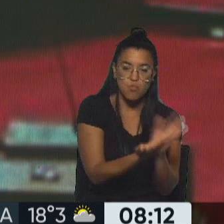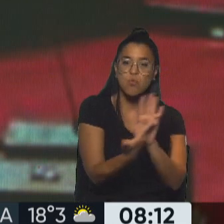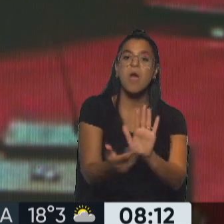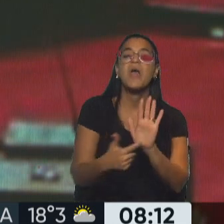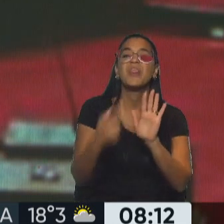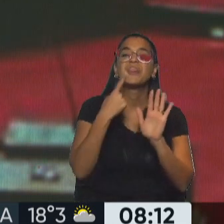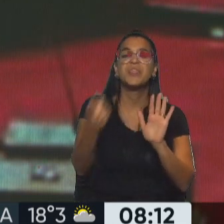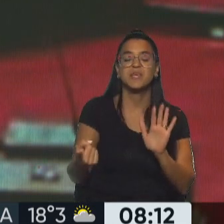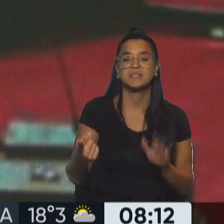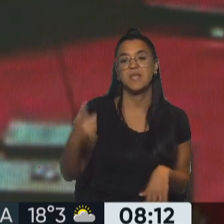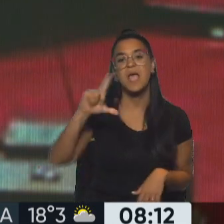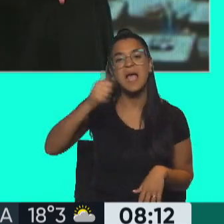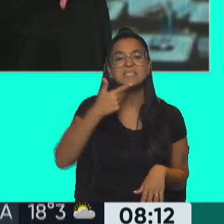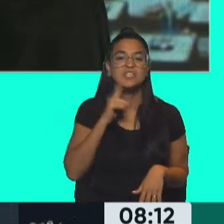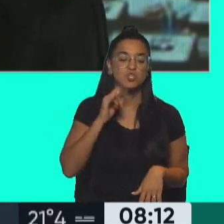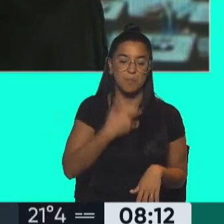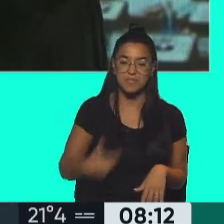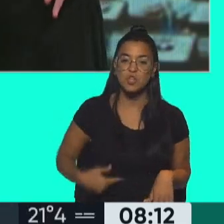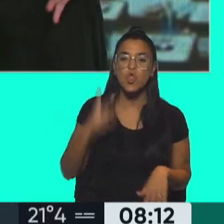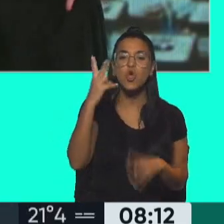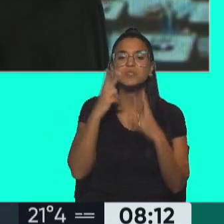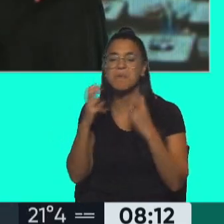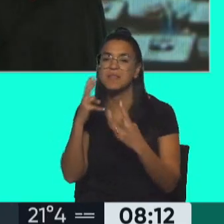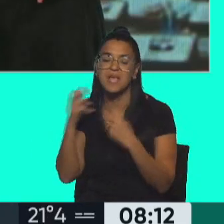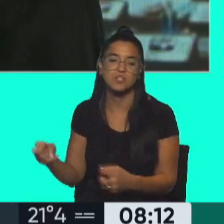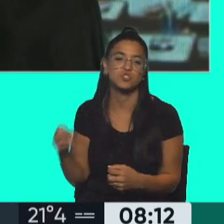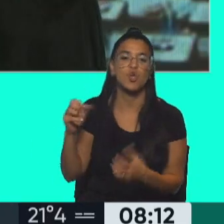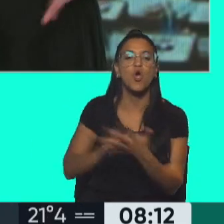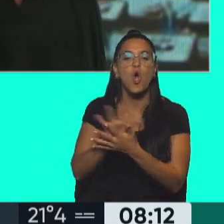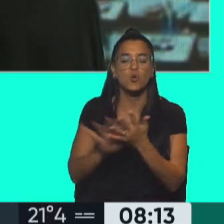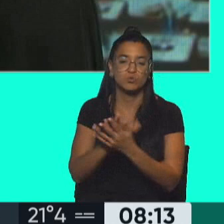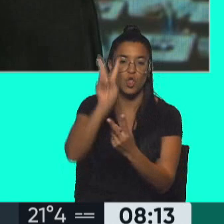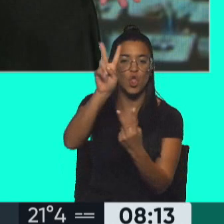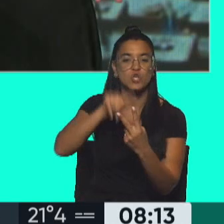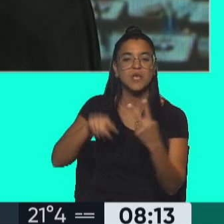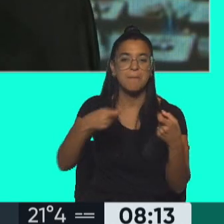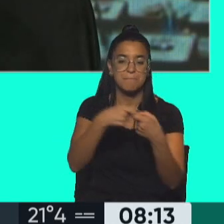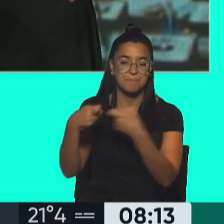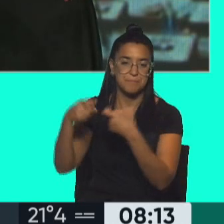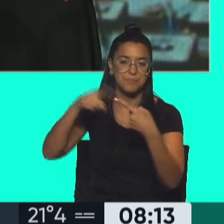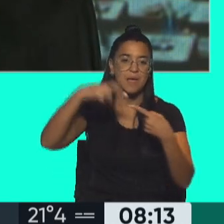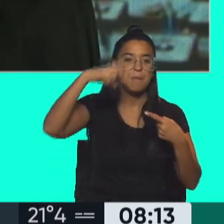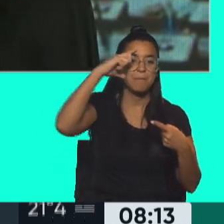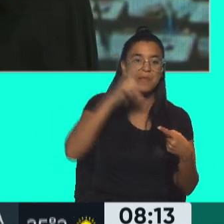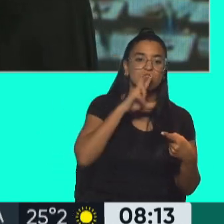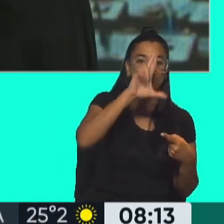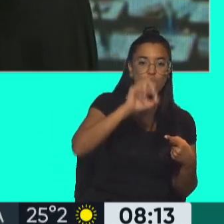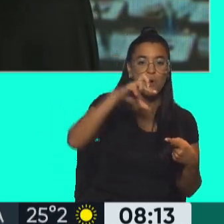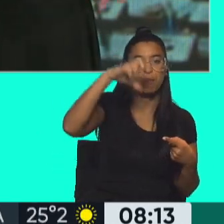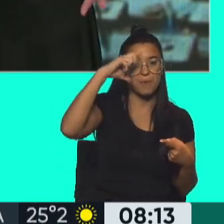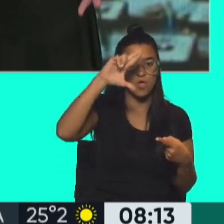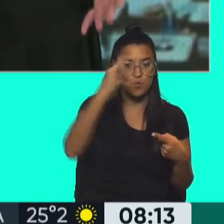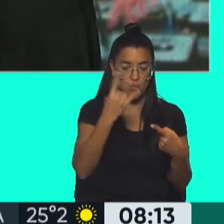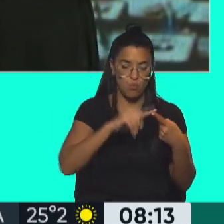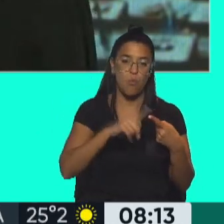presidente castillo de dos casos de corrupción relacionados con dos empresas en un caso hablamos de Petro Perú una compañía